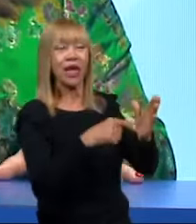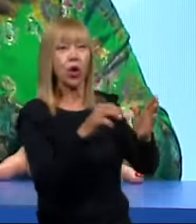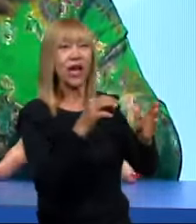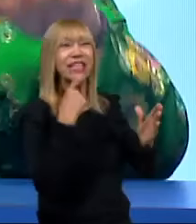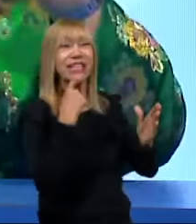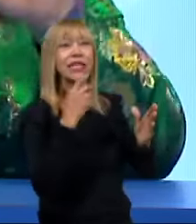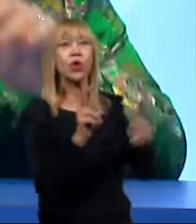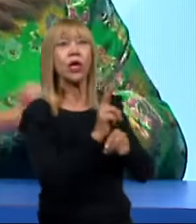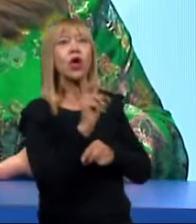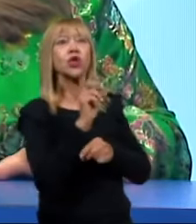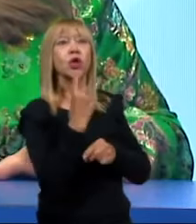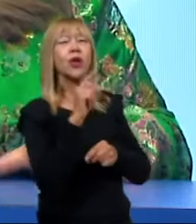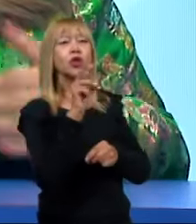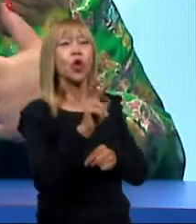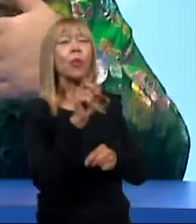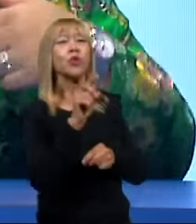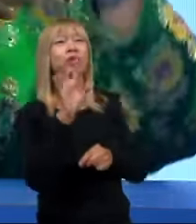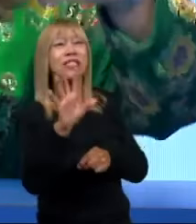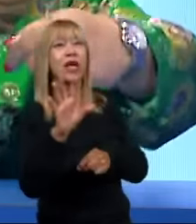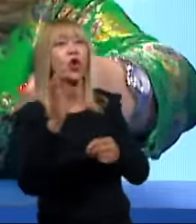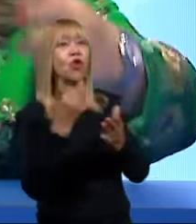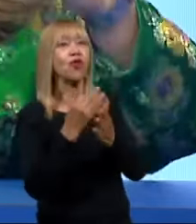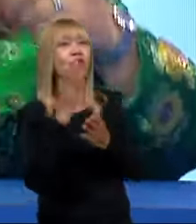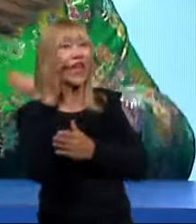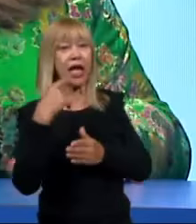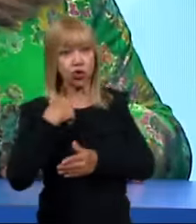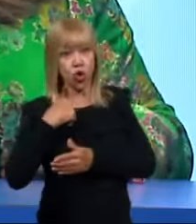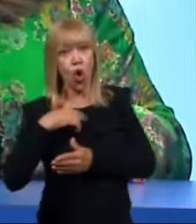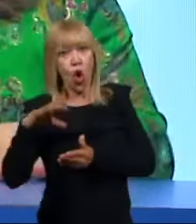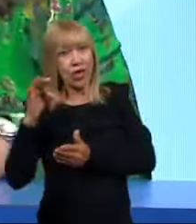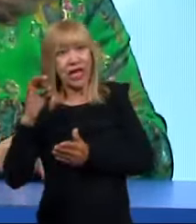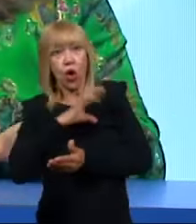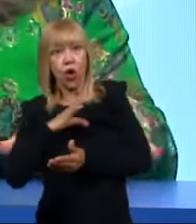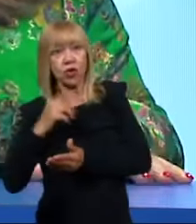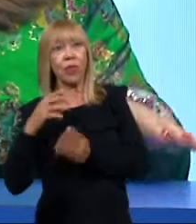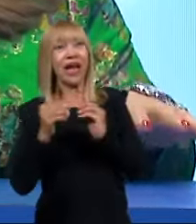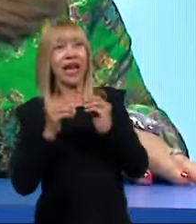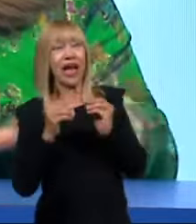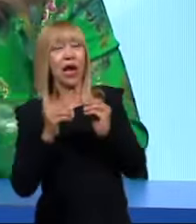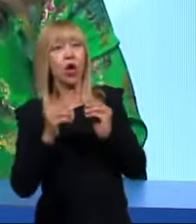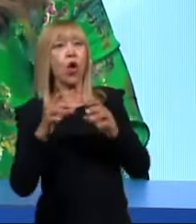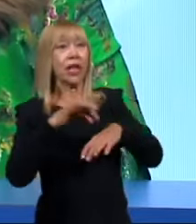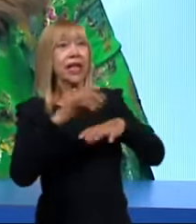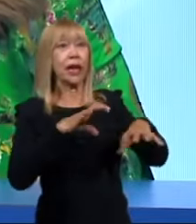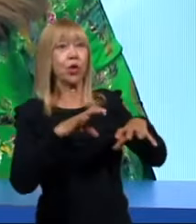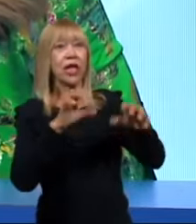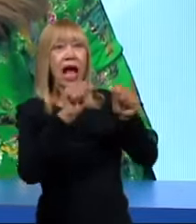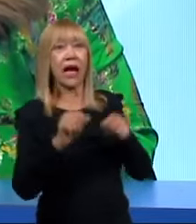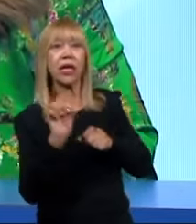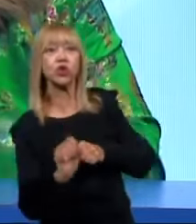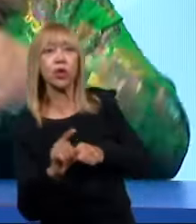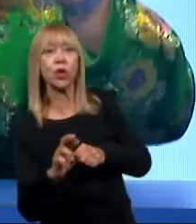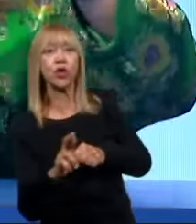se han utilizado solo 2.5% de los fondos federales que yo conseguí en el Congreso para arreglar la situación de los terremotos en el área sur de Puerto